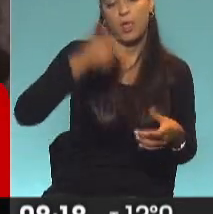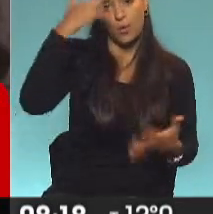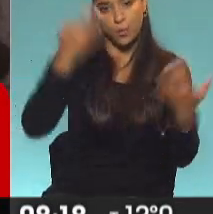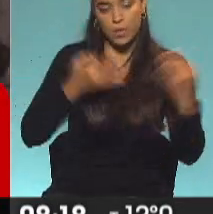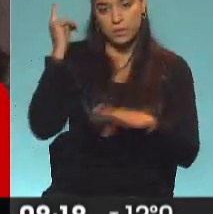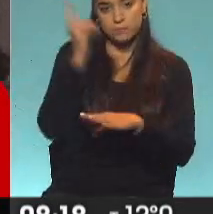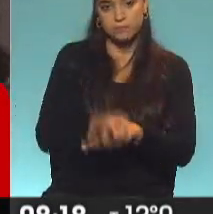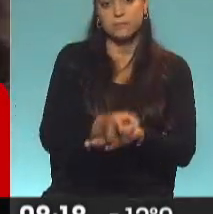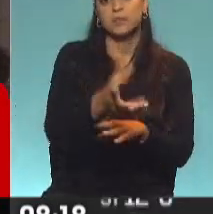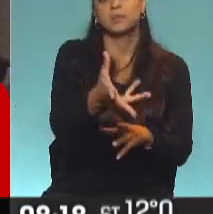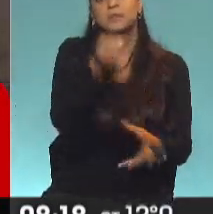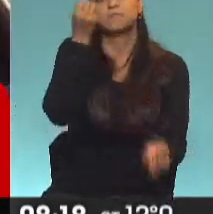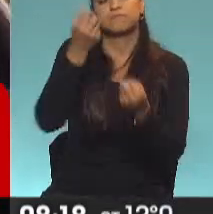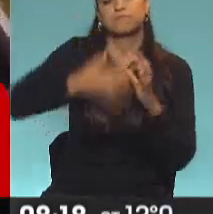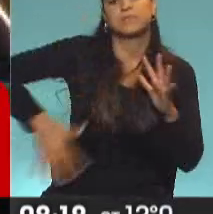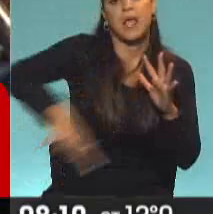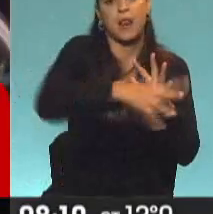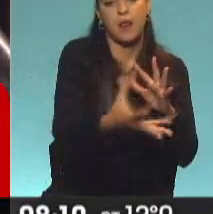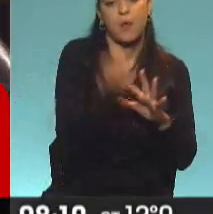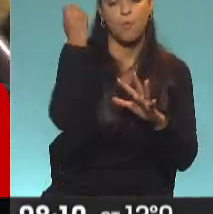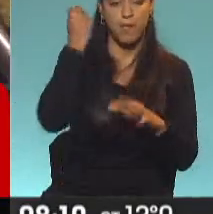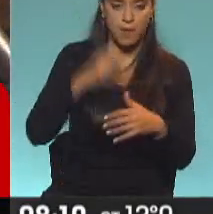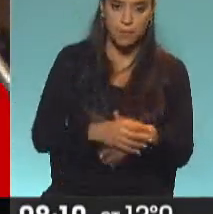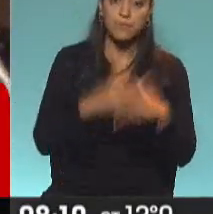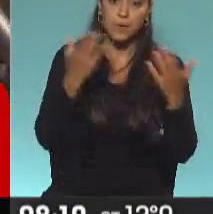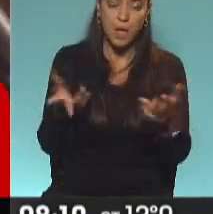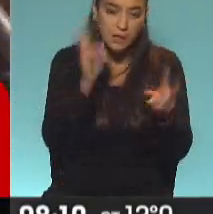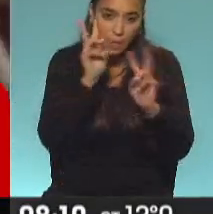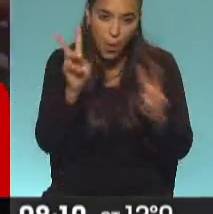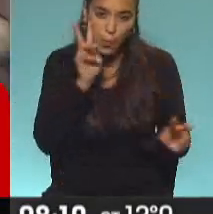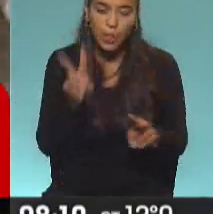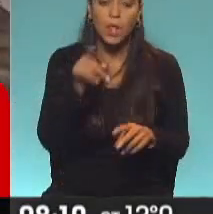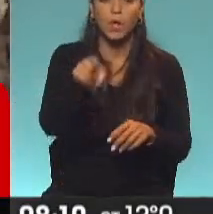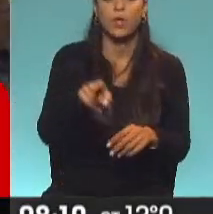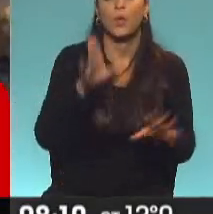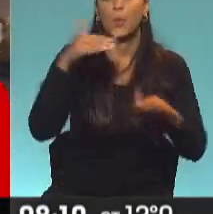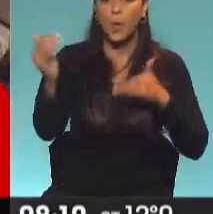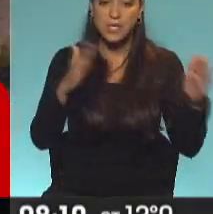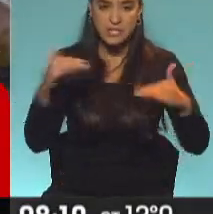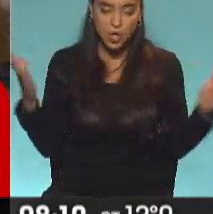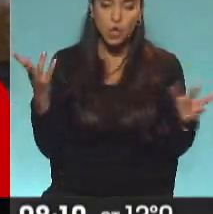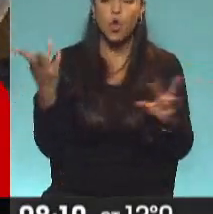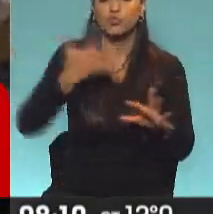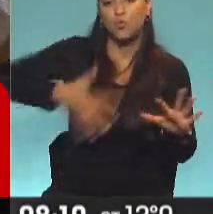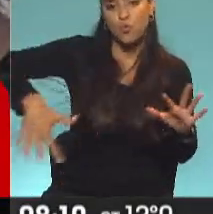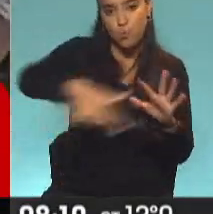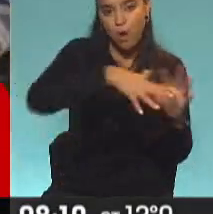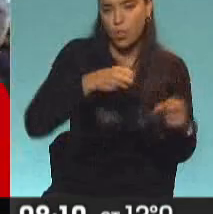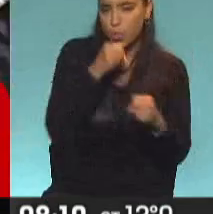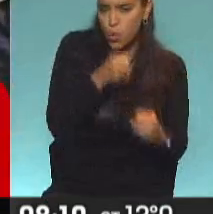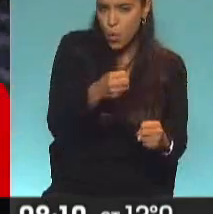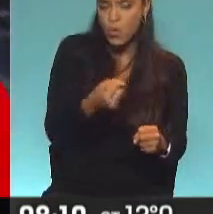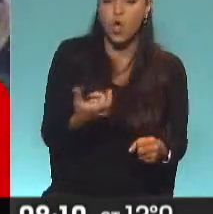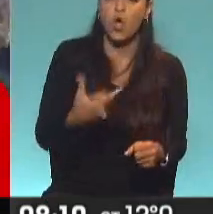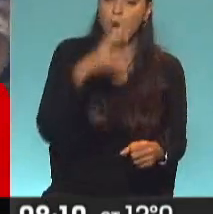judicial y recuperaron estos terrenos. Bueno, allí la gente y los vecinos de ese lugar, los más intransigentes, los que no